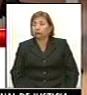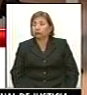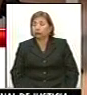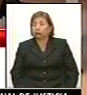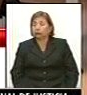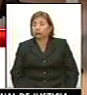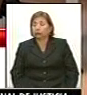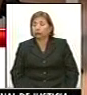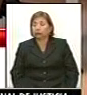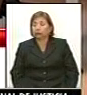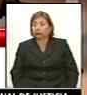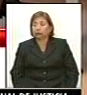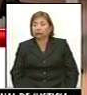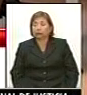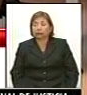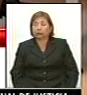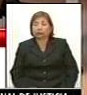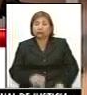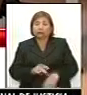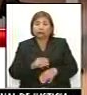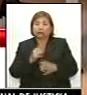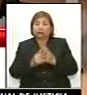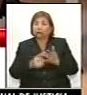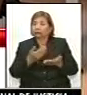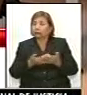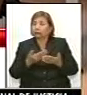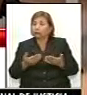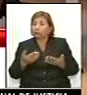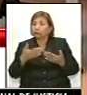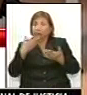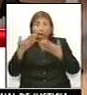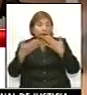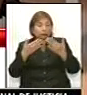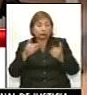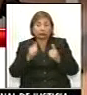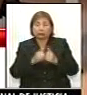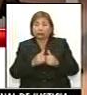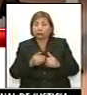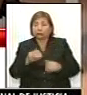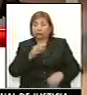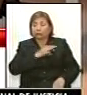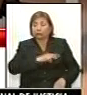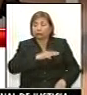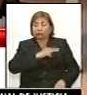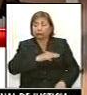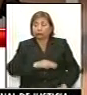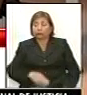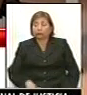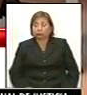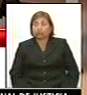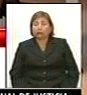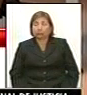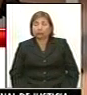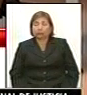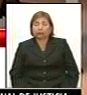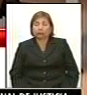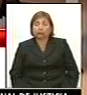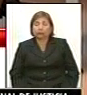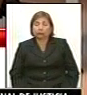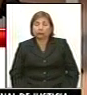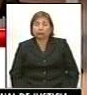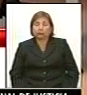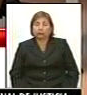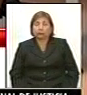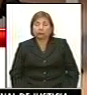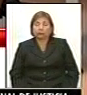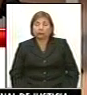Estas insinuaciones o comentarios se dan en el contexto de las misiones. En el caso de Jeffrey Daniels, en el contexto